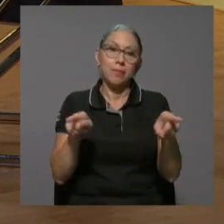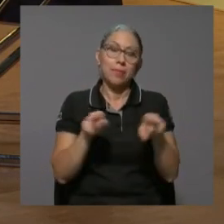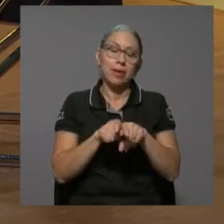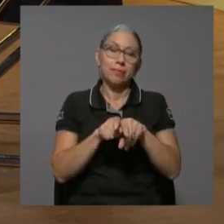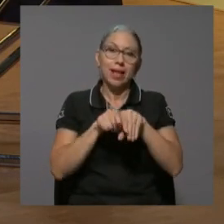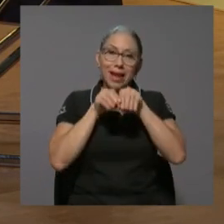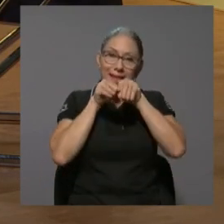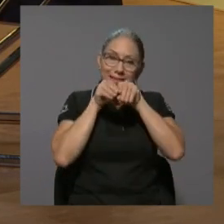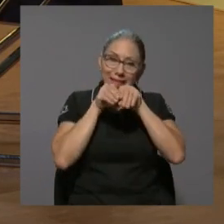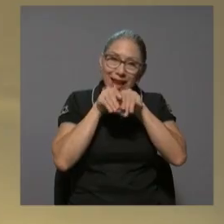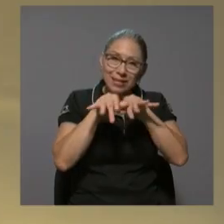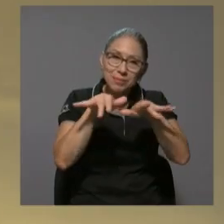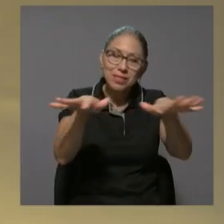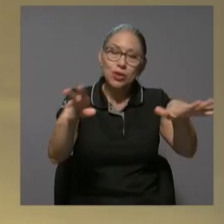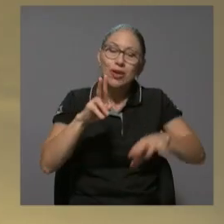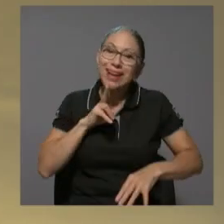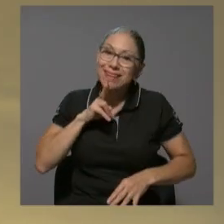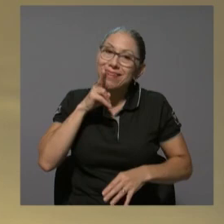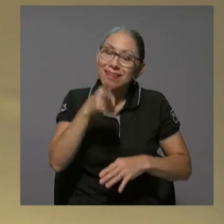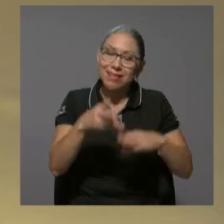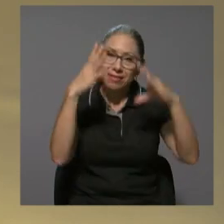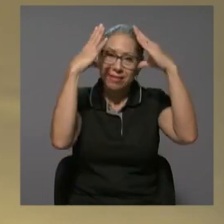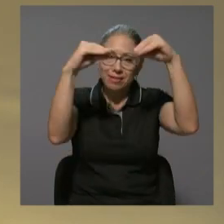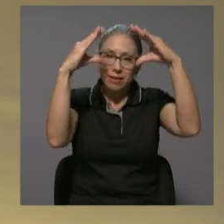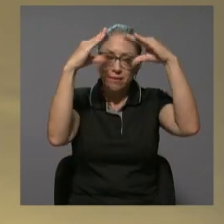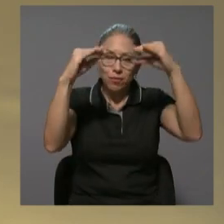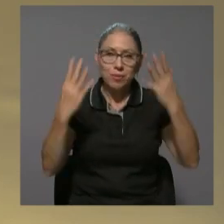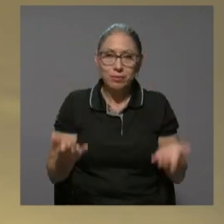información, de manera que hay un